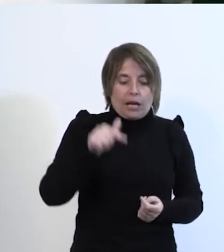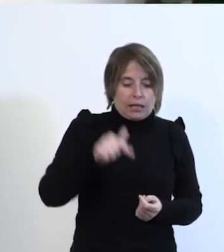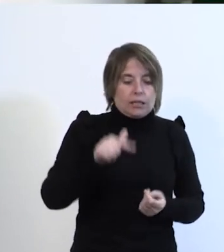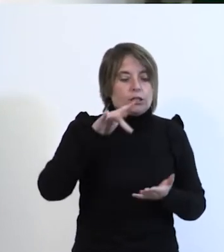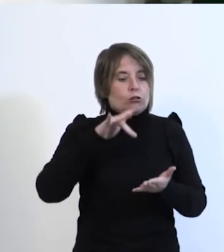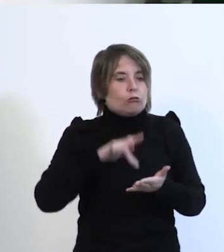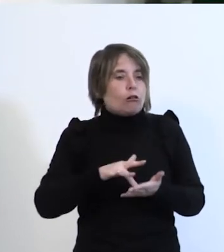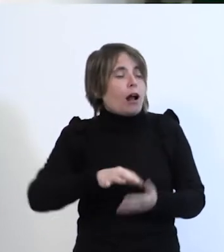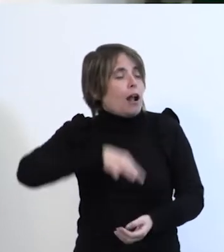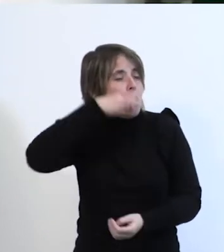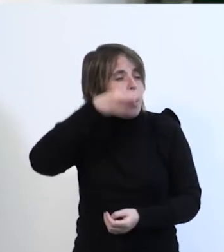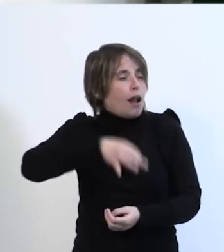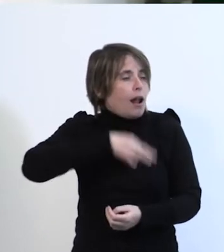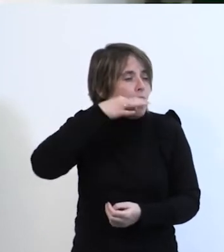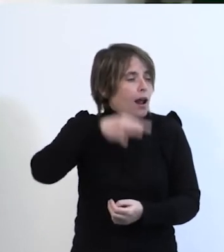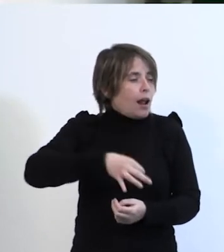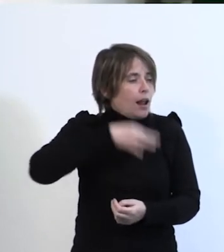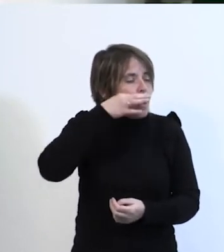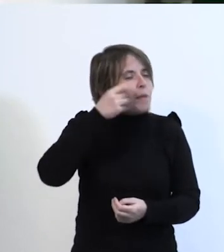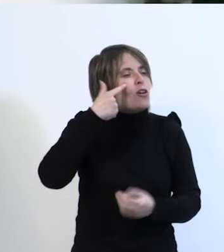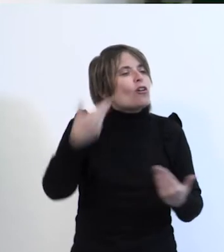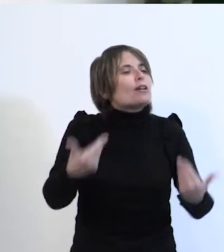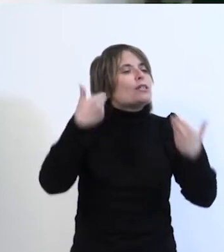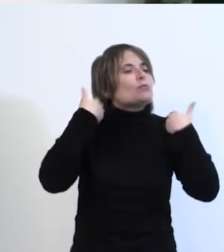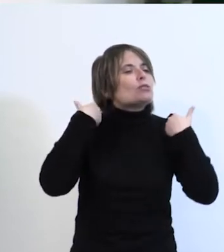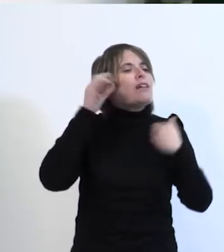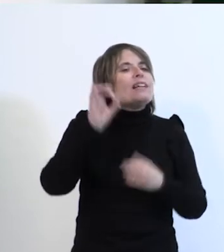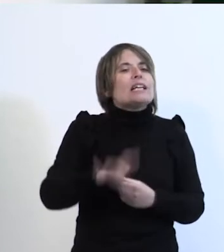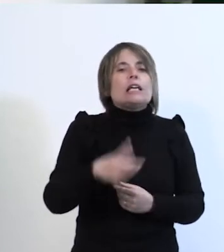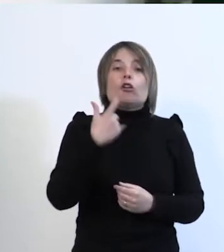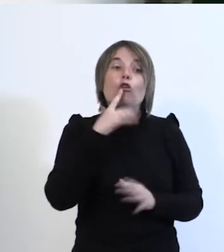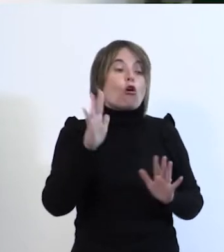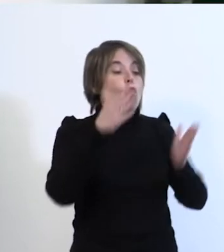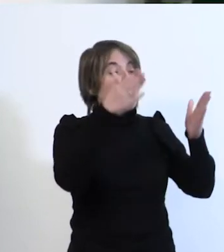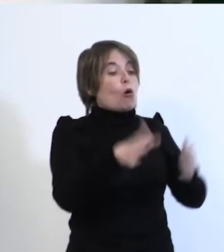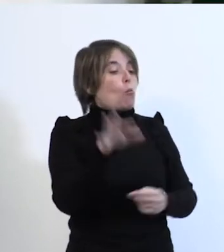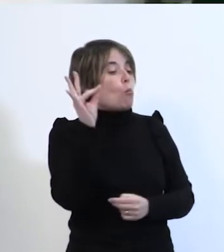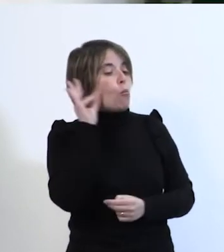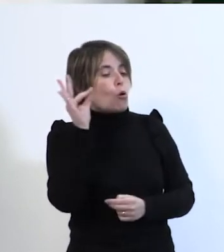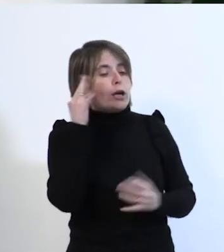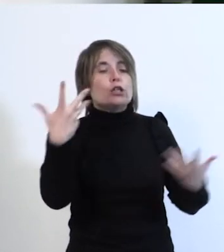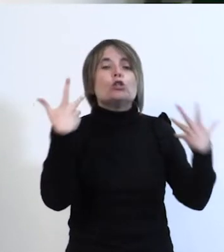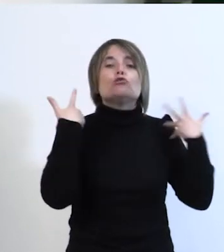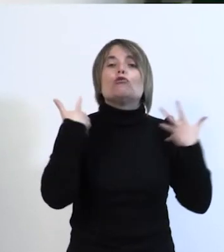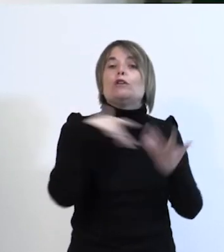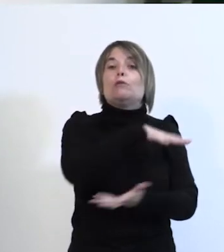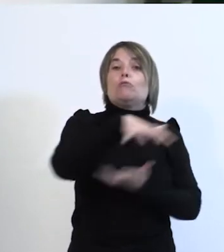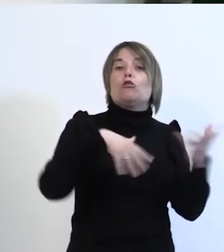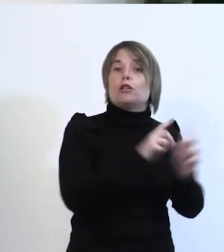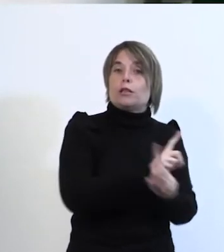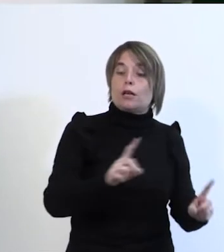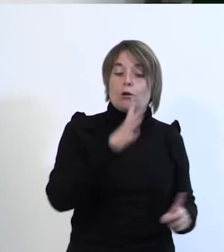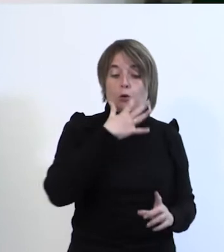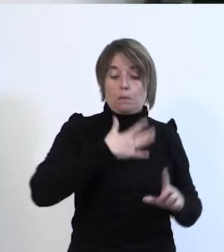aquí hay esos discursos, pero van de la mano de decir, no, si las mujeres no están sufriendo